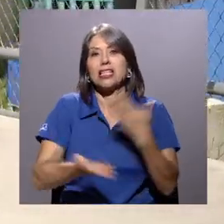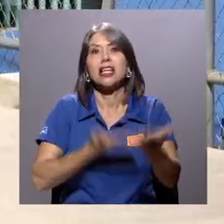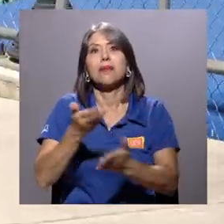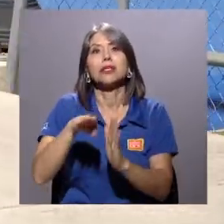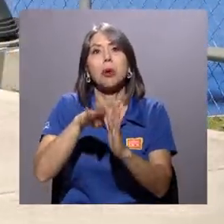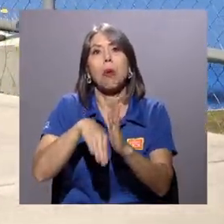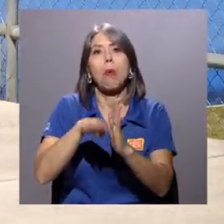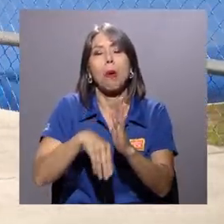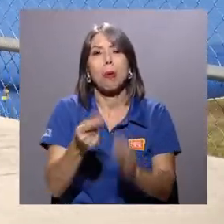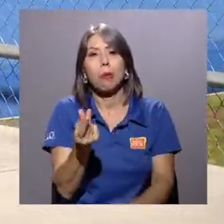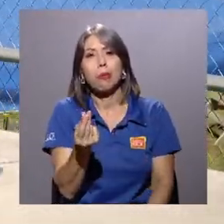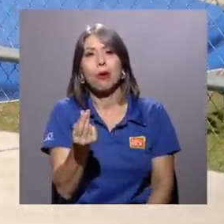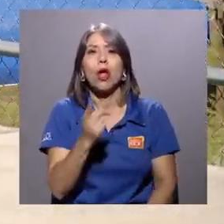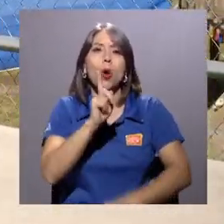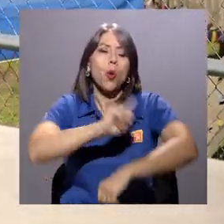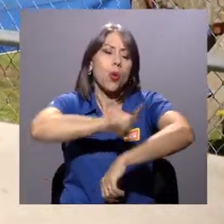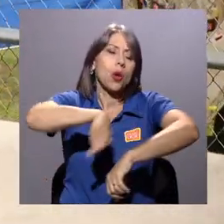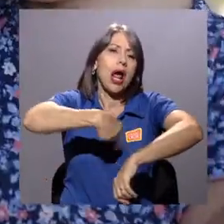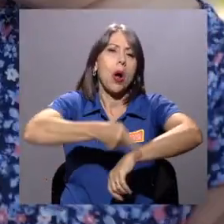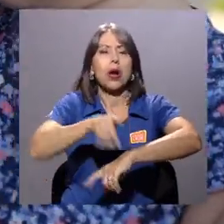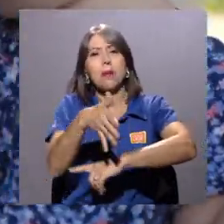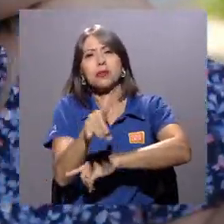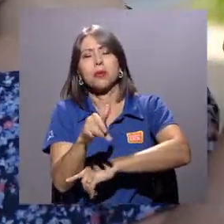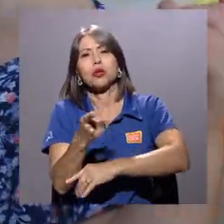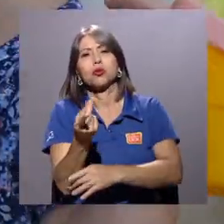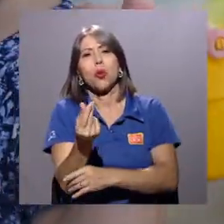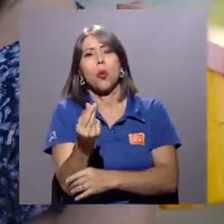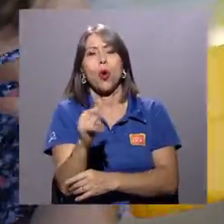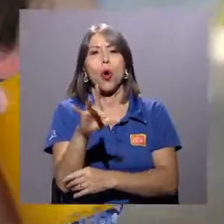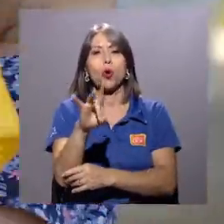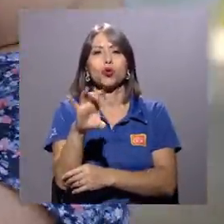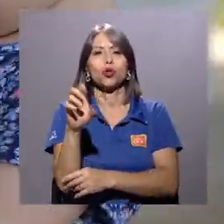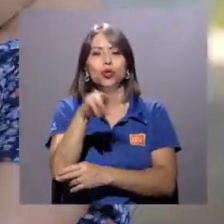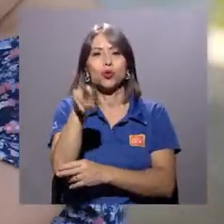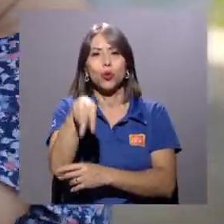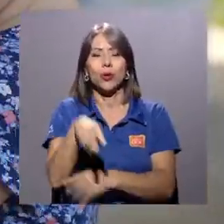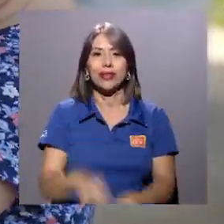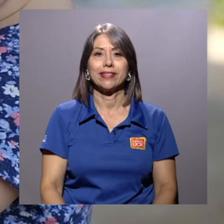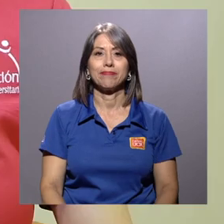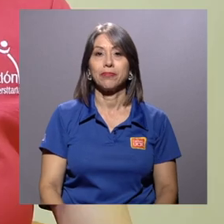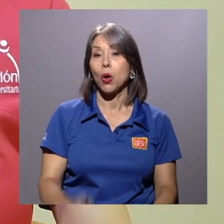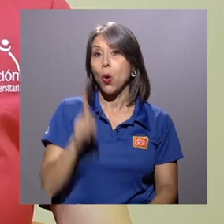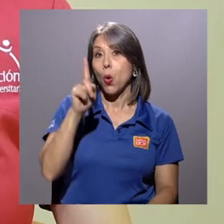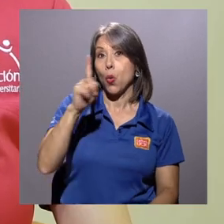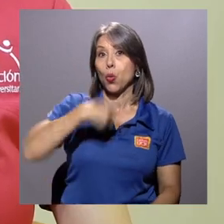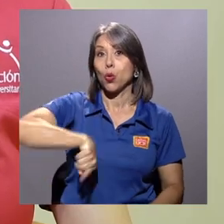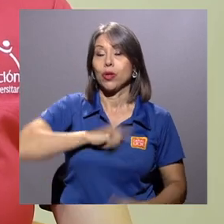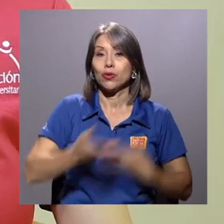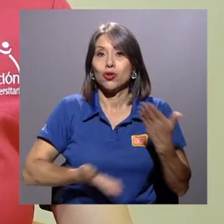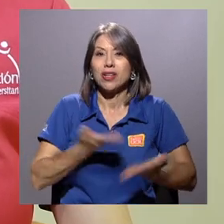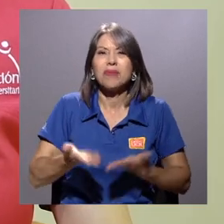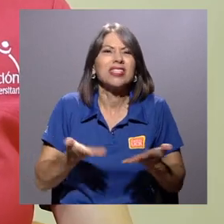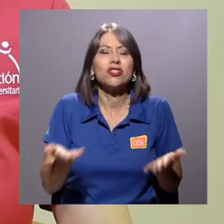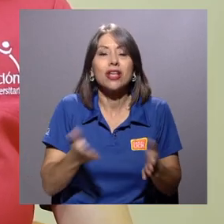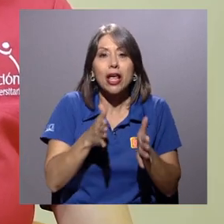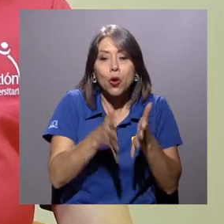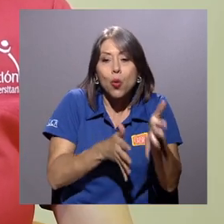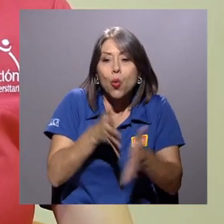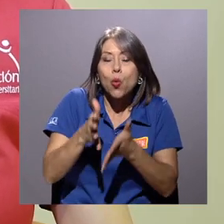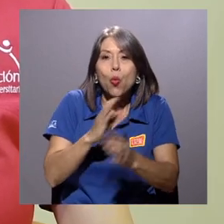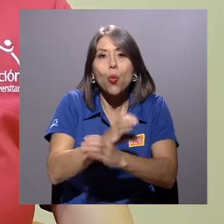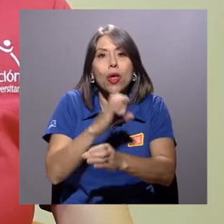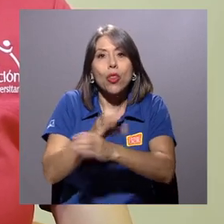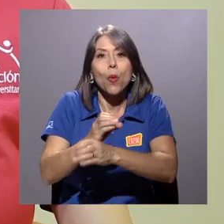servicio. El cuido por hora ronda los 800 colones. Uno de nuestros servicios es el servicio de cuido por